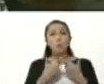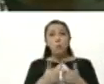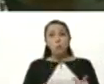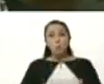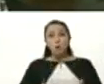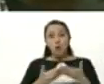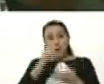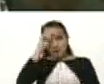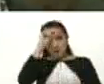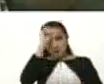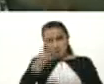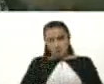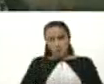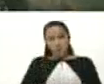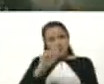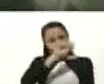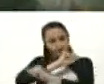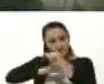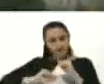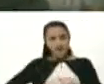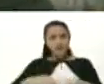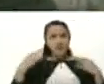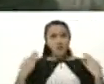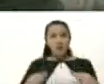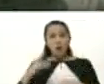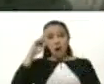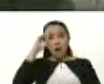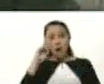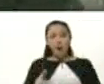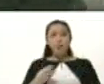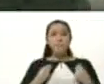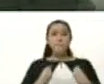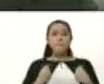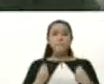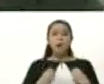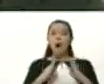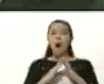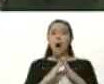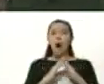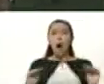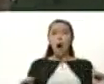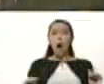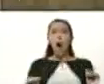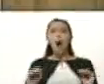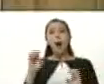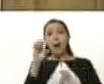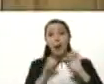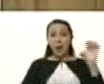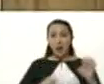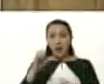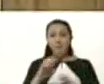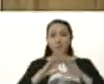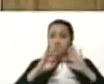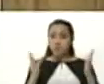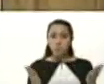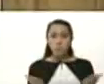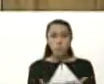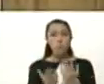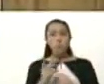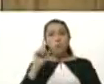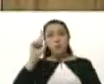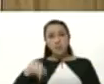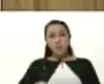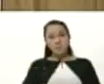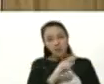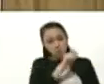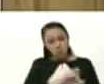la defensa de la naturaleza, el respeto a la vida, a todas las especies y a la Pachamama, en la letra